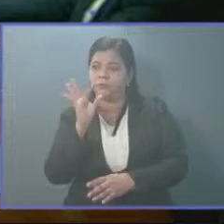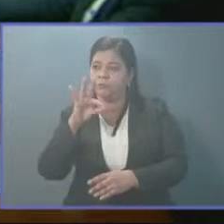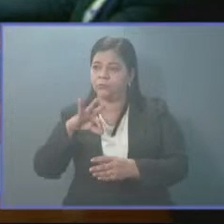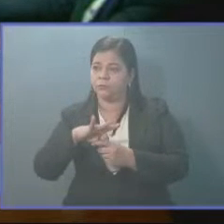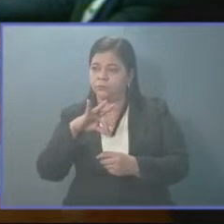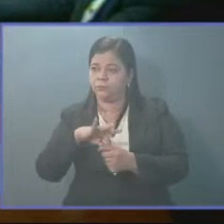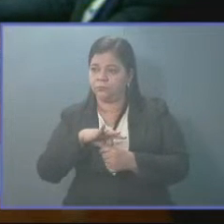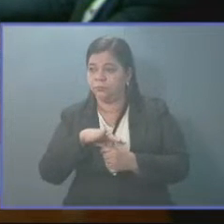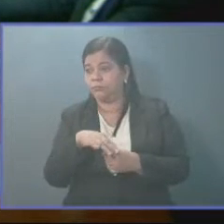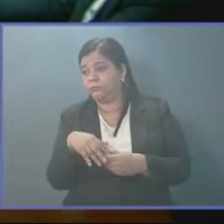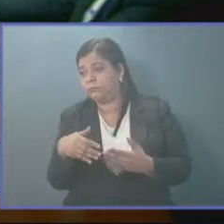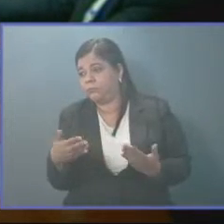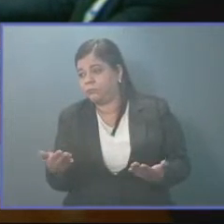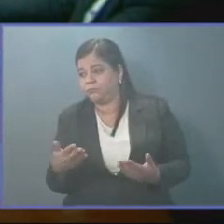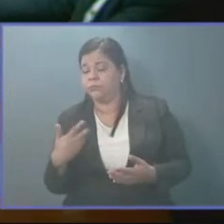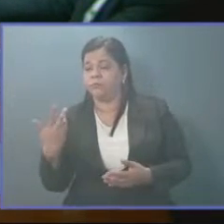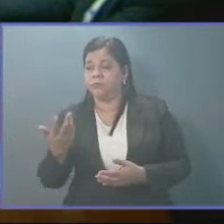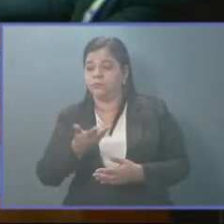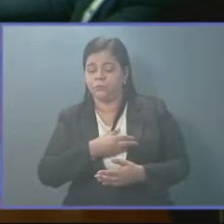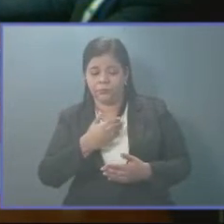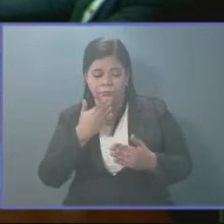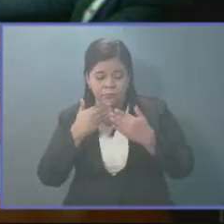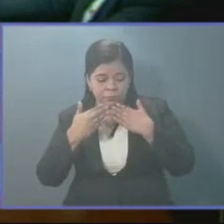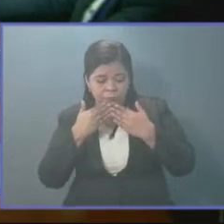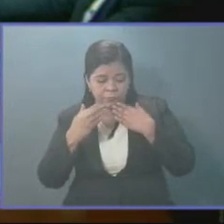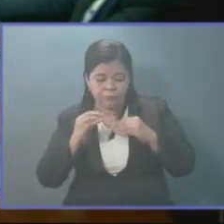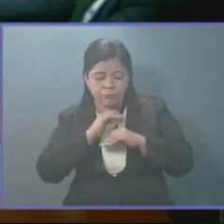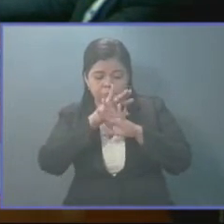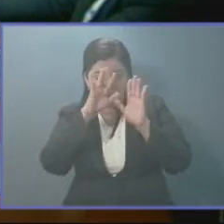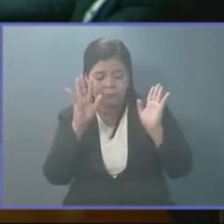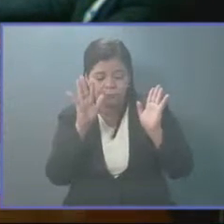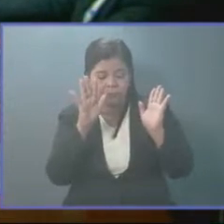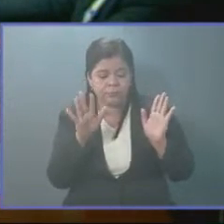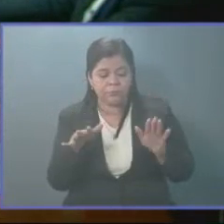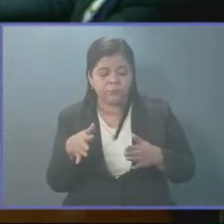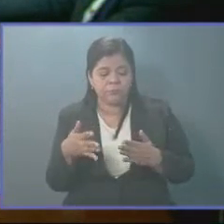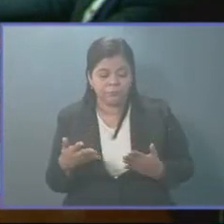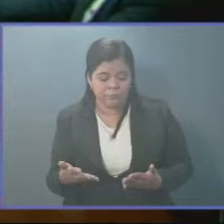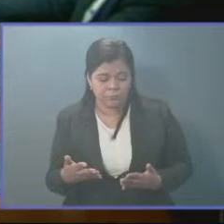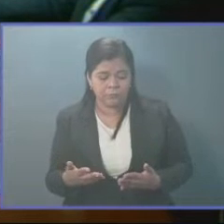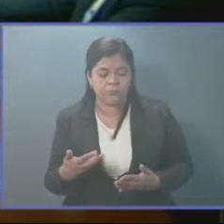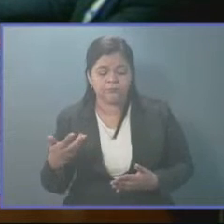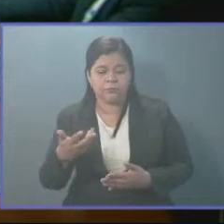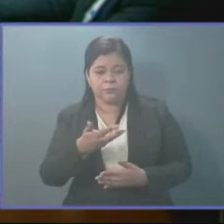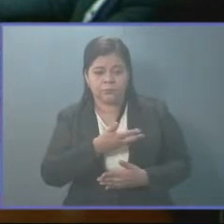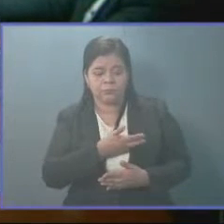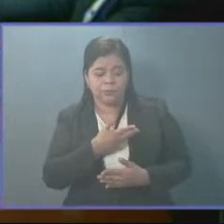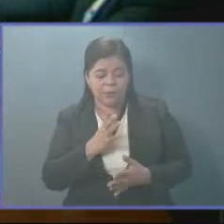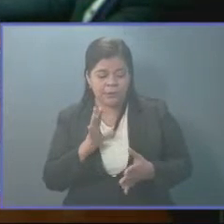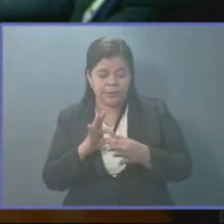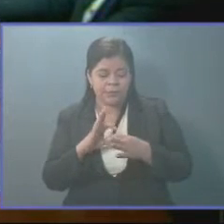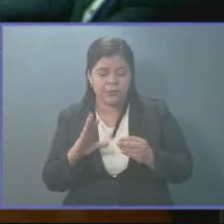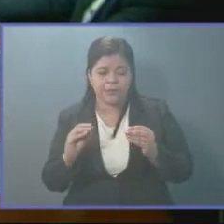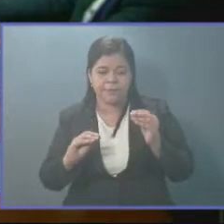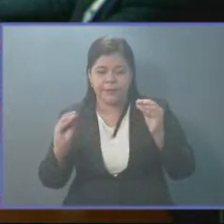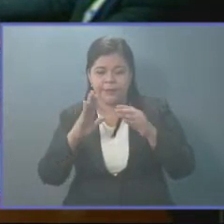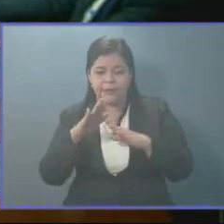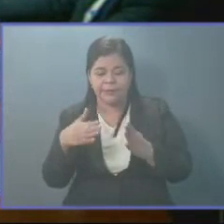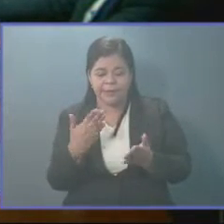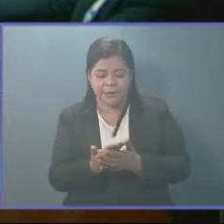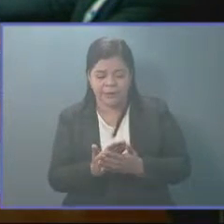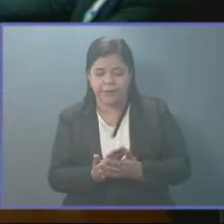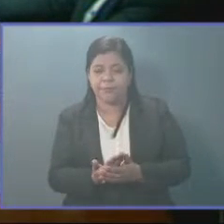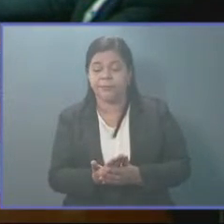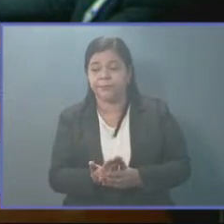votación, pues solo estamos discutiendo para cuando para hacer propuesta,